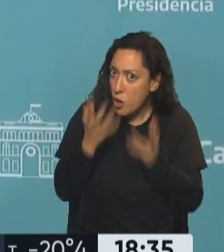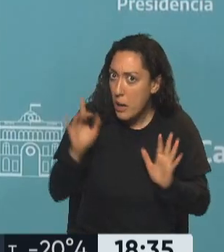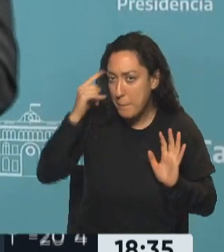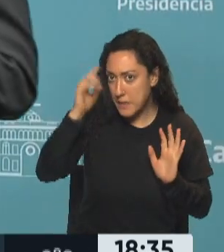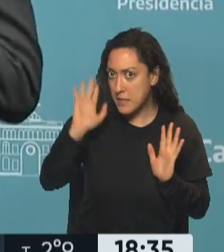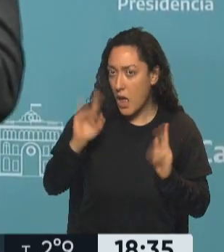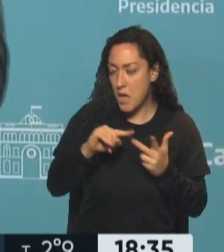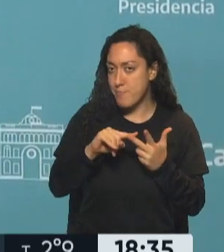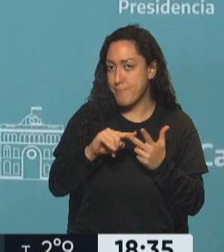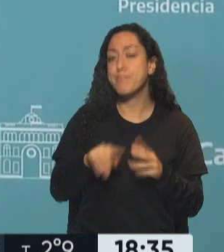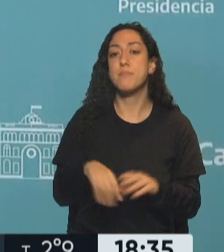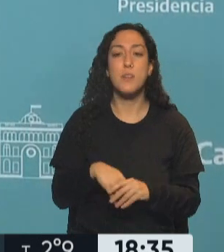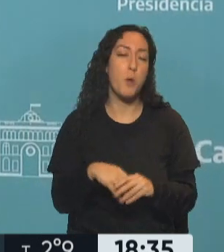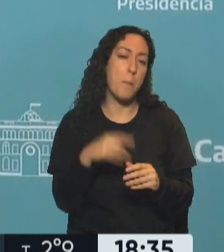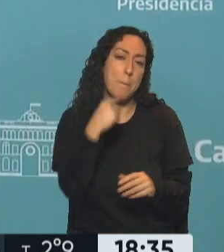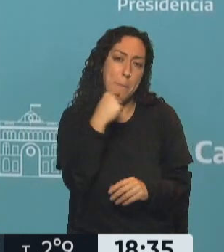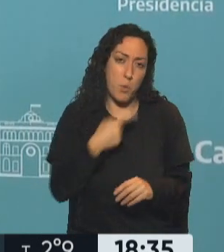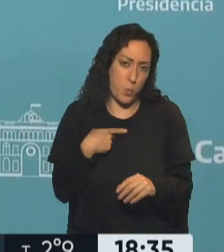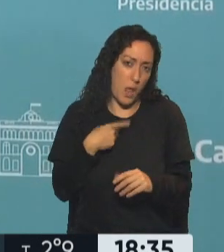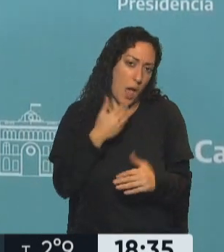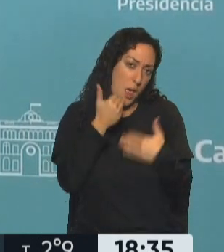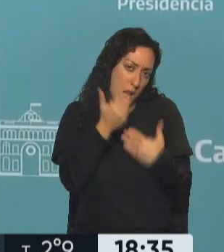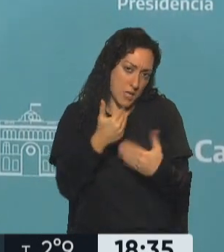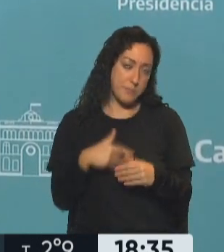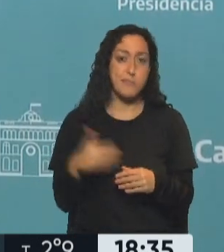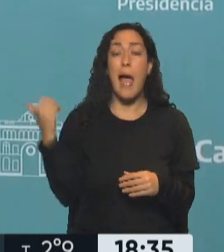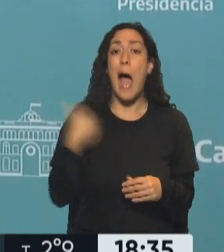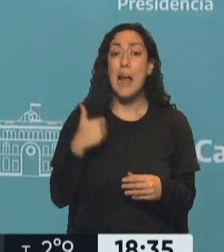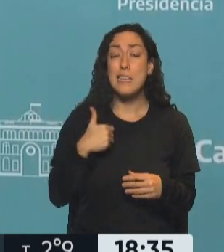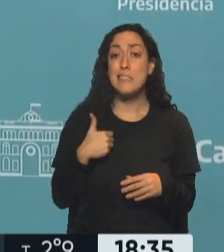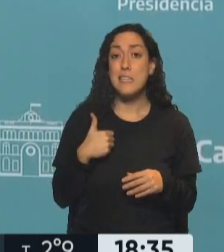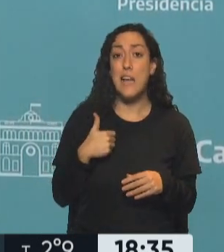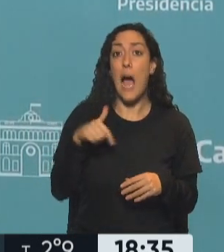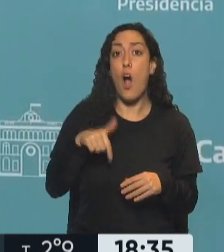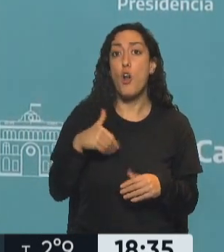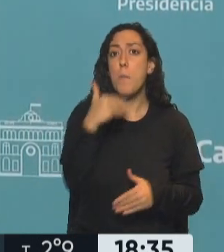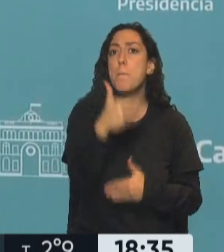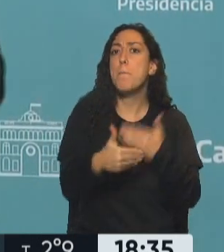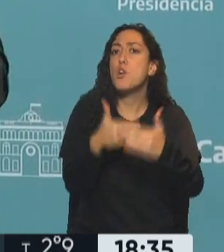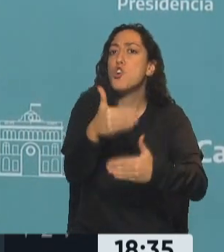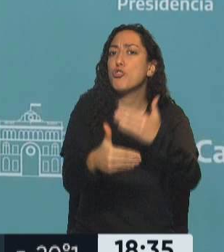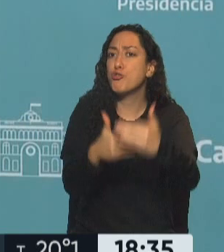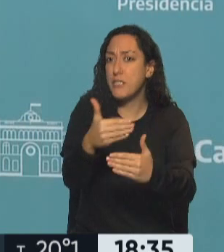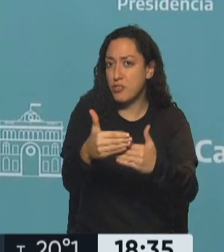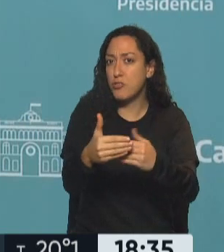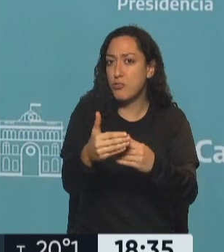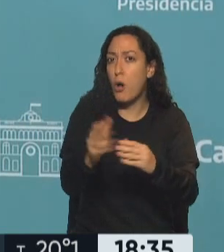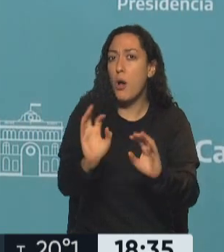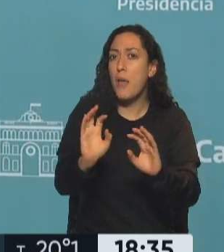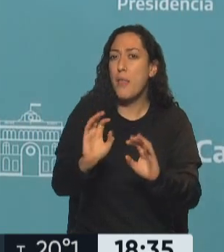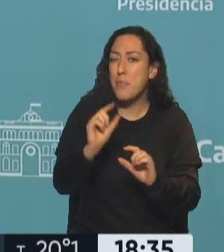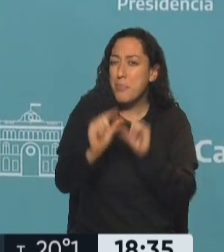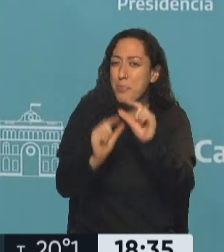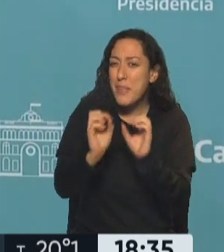por la pregunta. La Argentina viene viviendo un proceso de recuperación que es muy fuerte, que se da a lo largo de todo el territorio